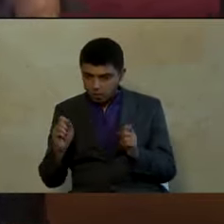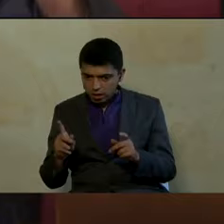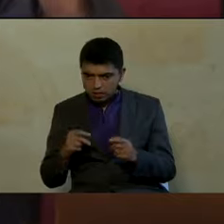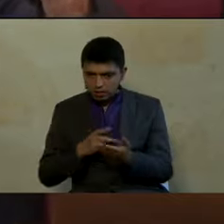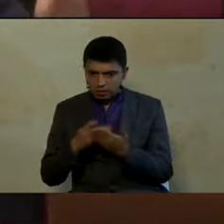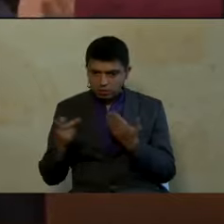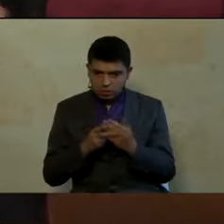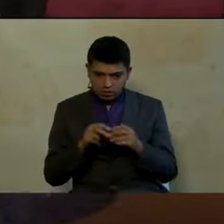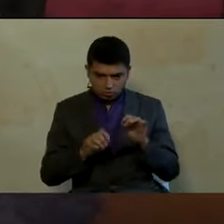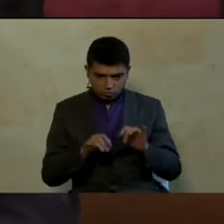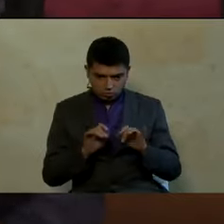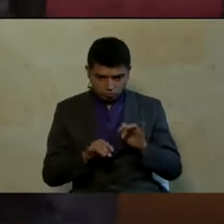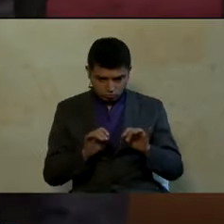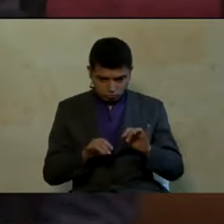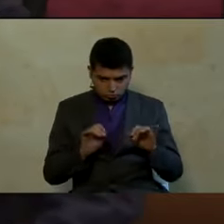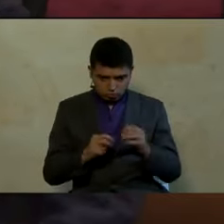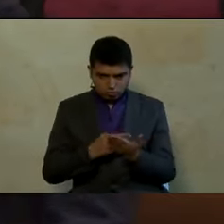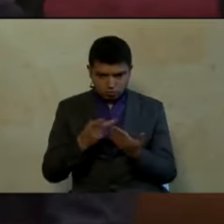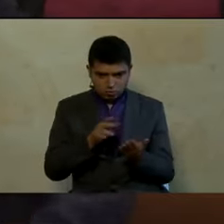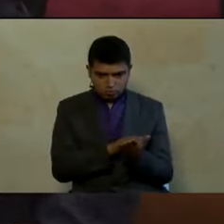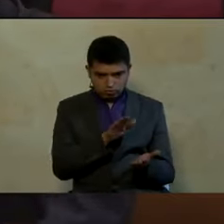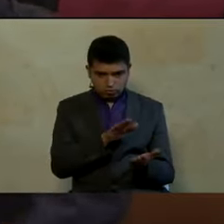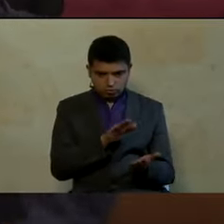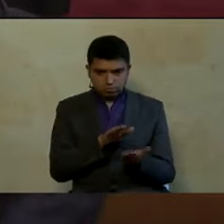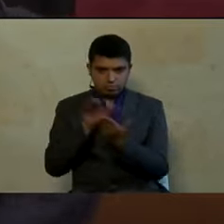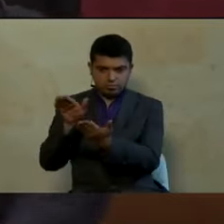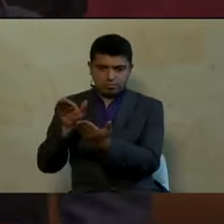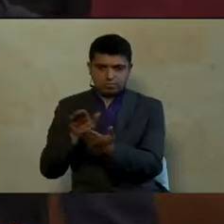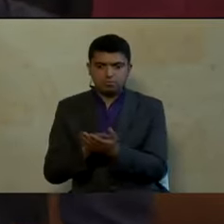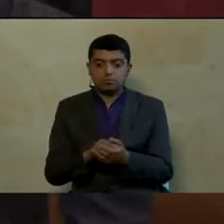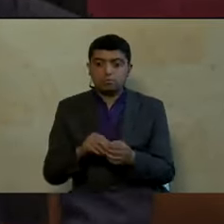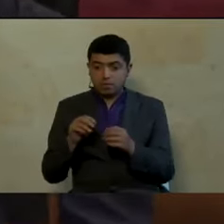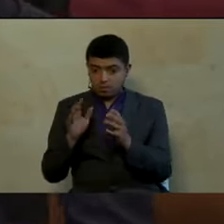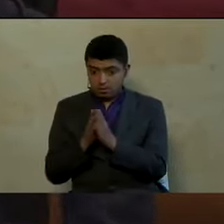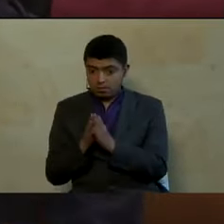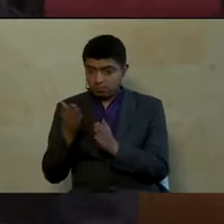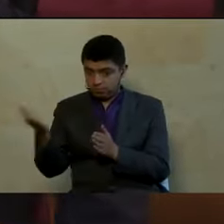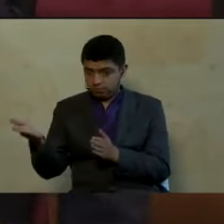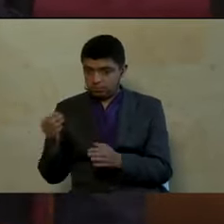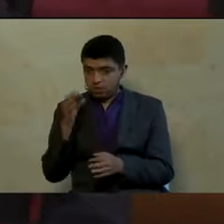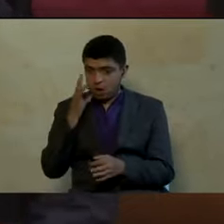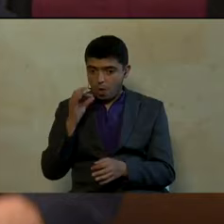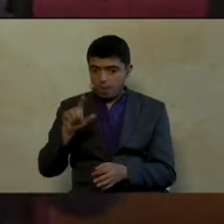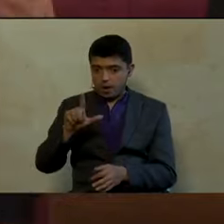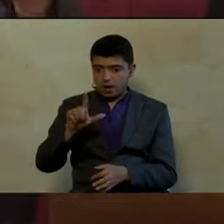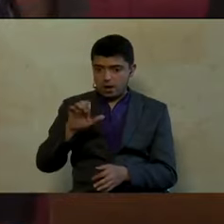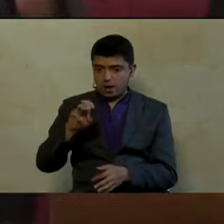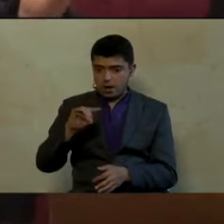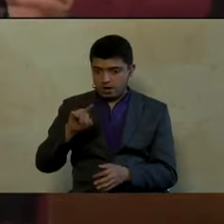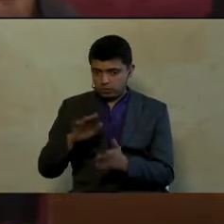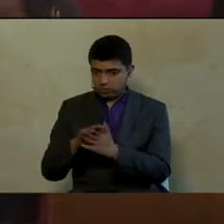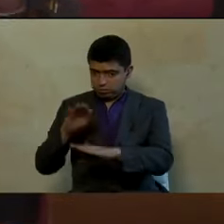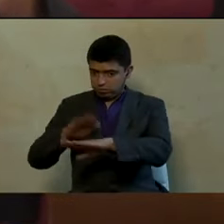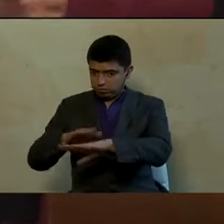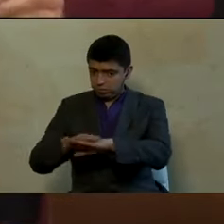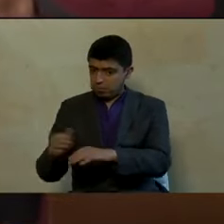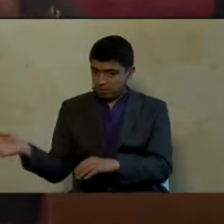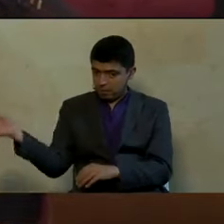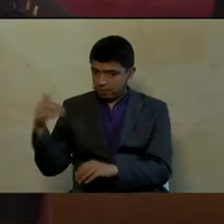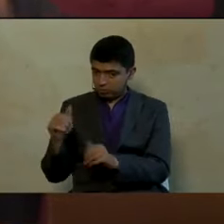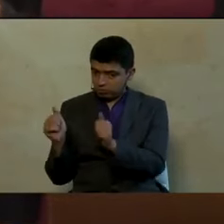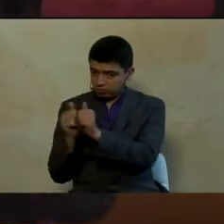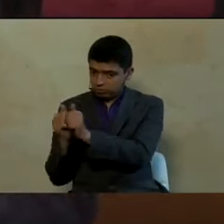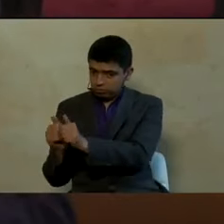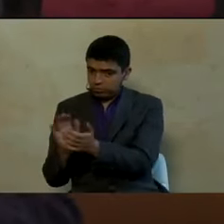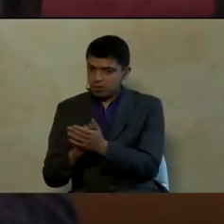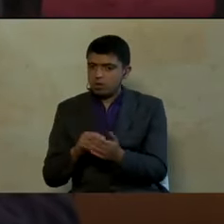proyecto le quiero decir compañero Lemus mire si usted quiere yo lo acompaño para que redactemos un proyecto de ley